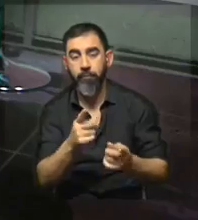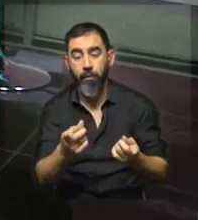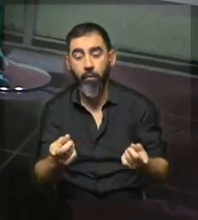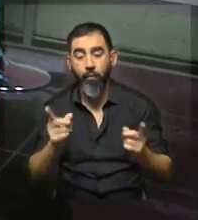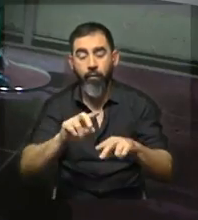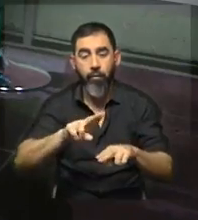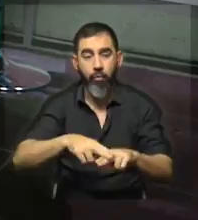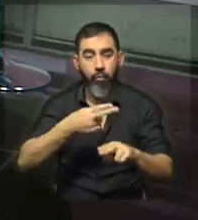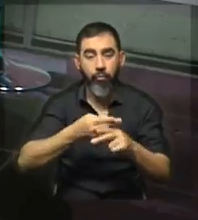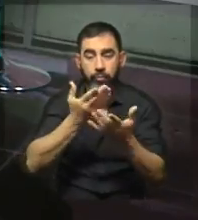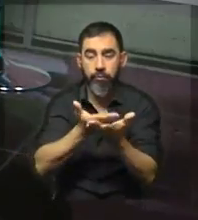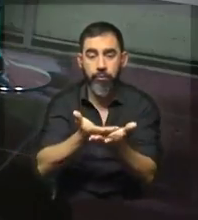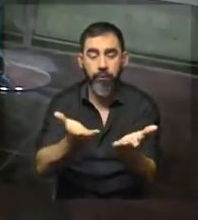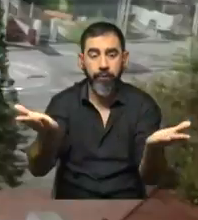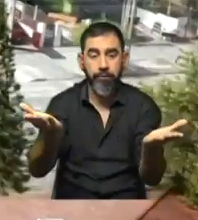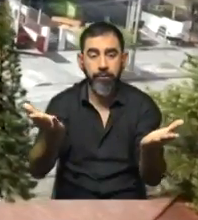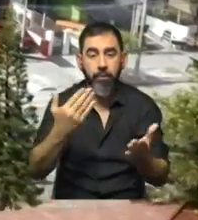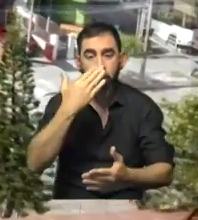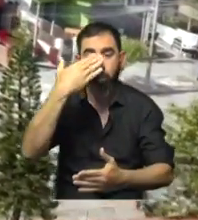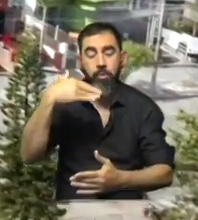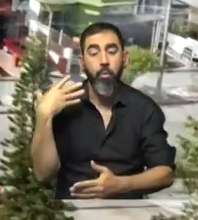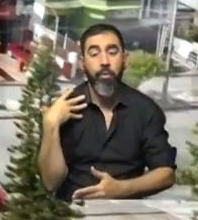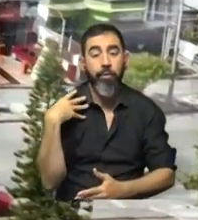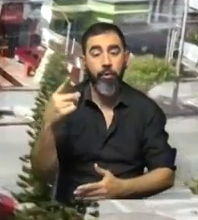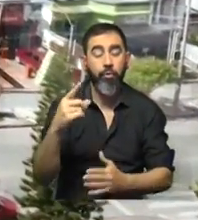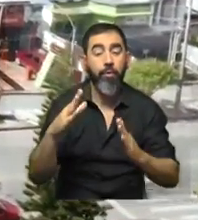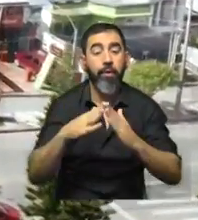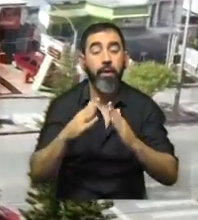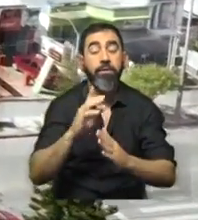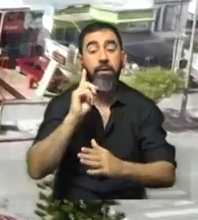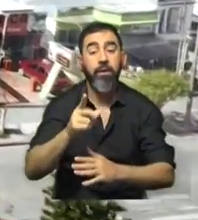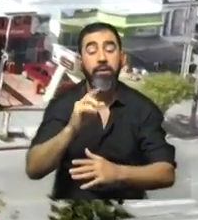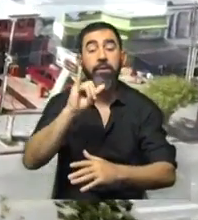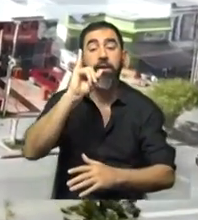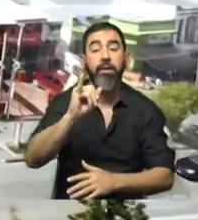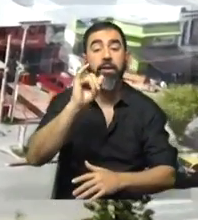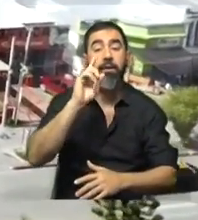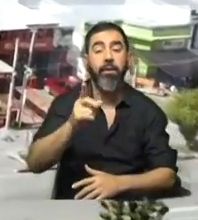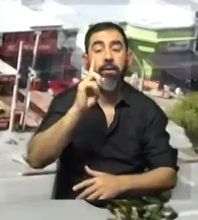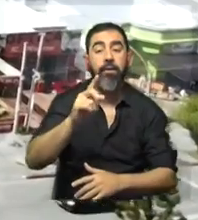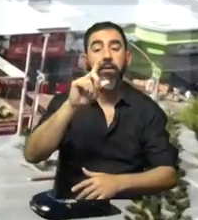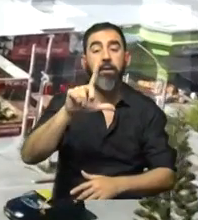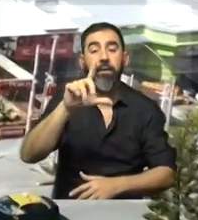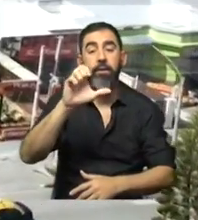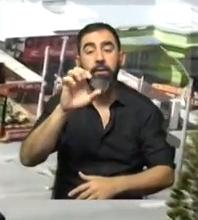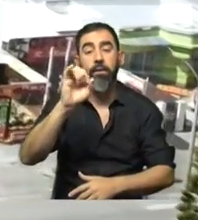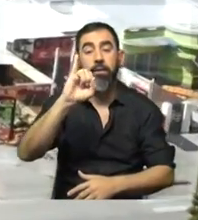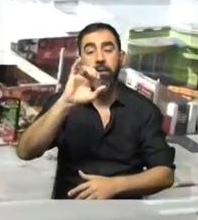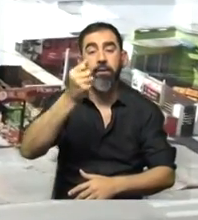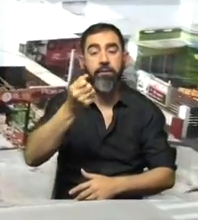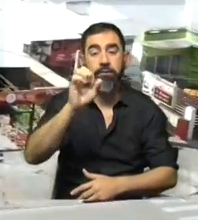luz pública es el último director de Casa de Galicia, Alberto Iglesias, diciendo